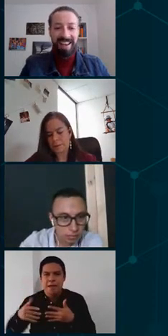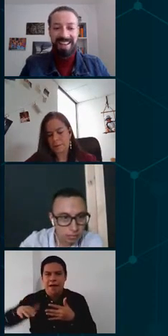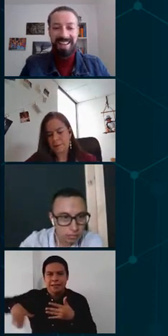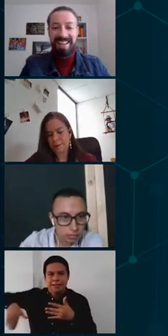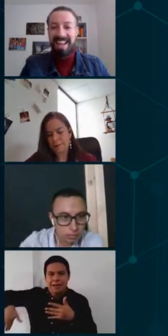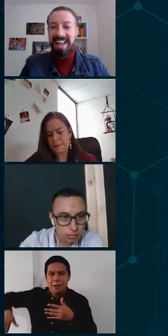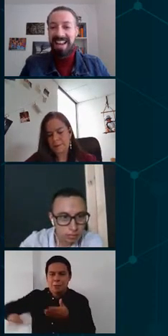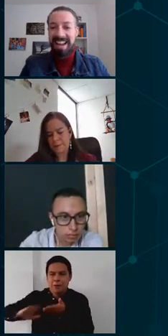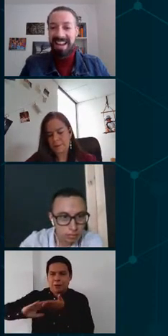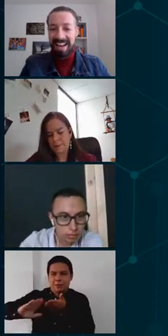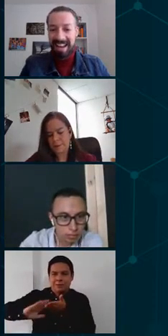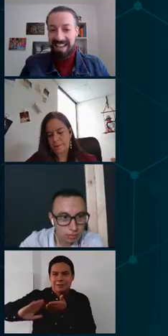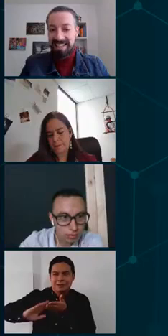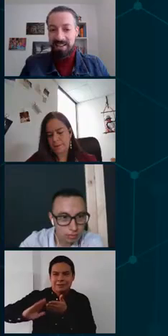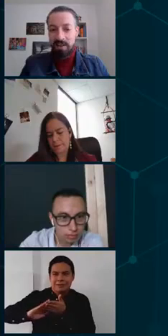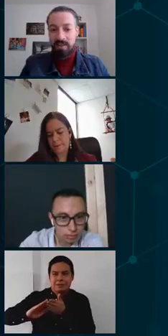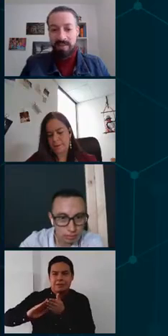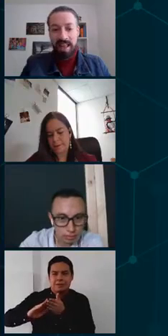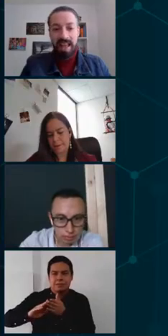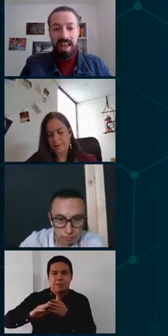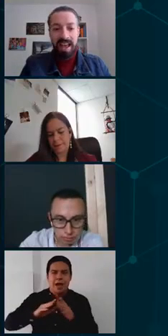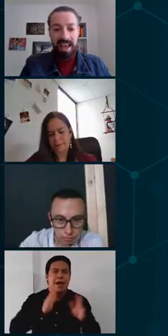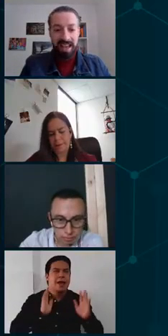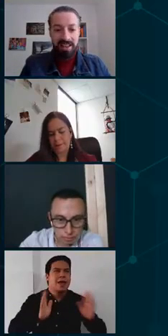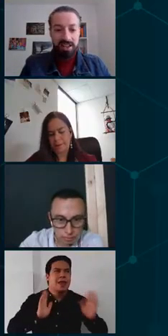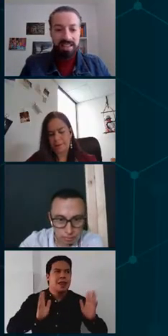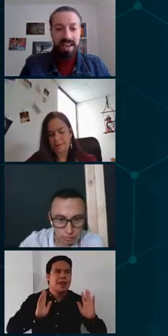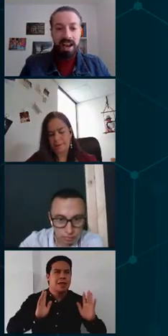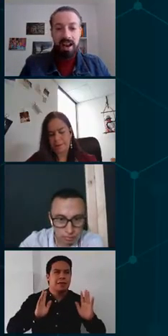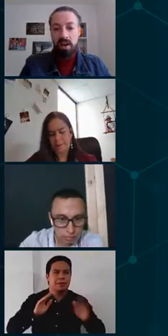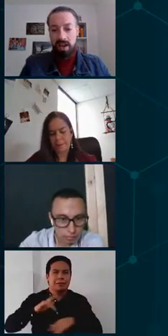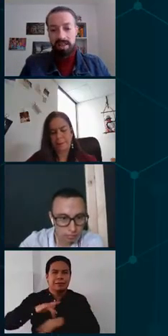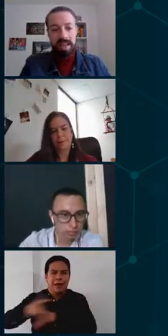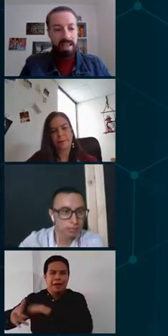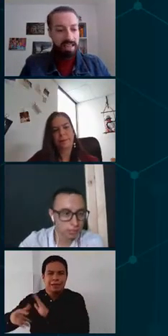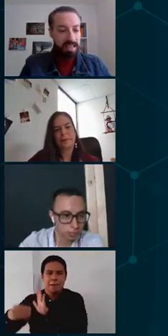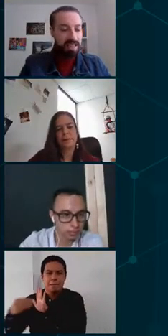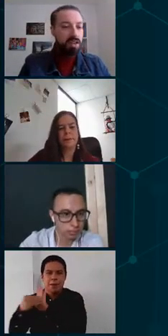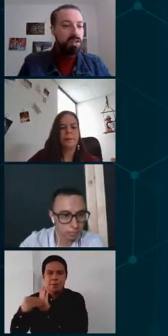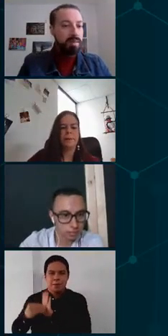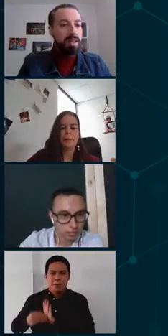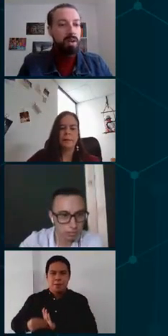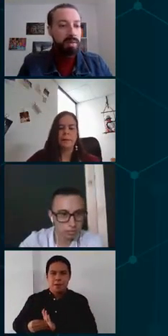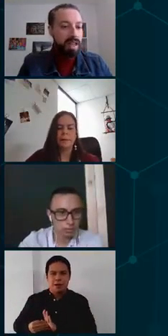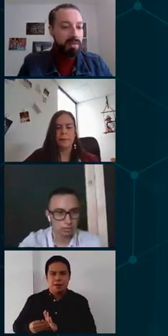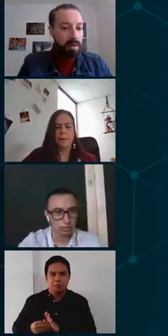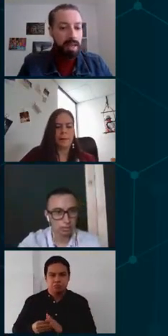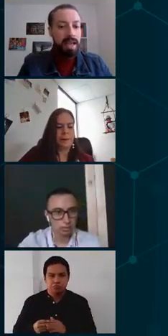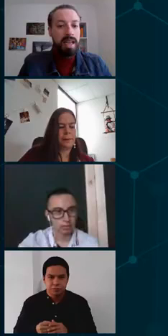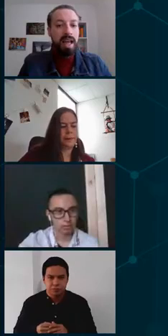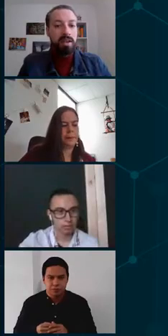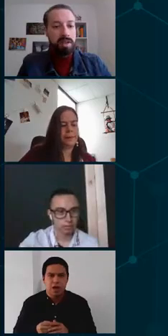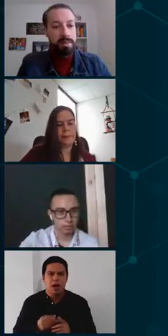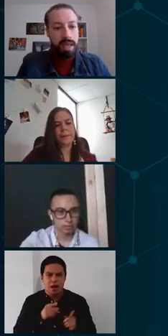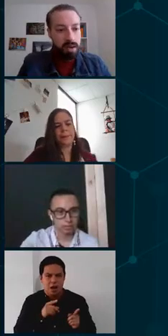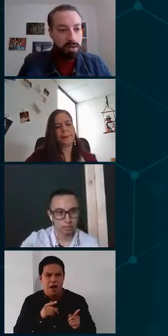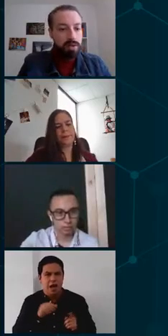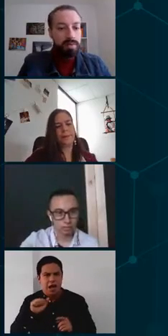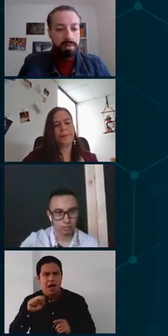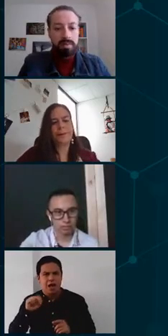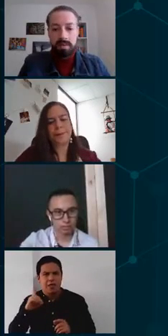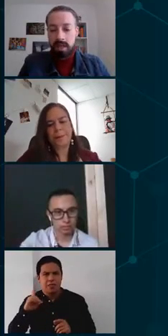junto. Okay, Está bien, sí. listo. Entonces, en lo que oye, ya Anderson nos comentó pues de la familia, de